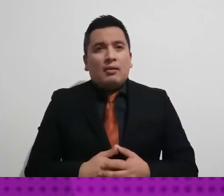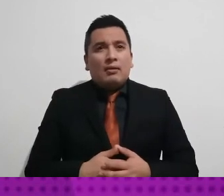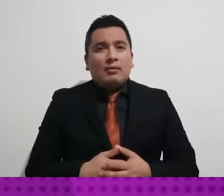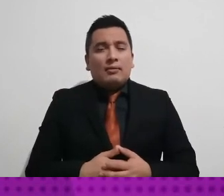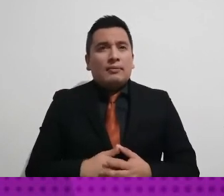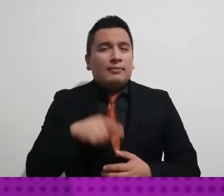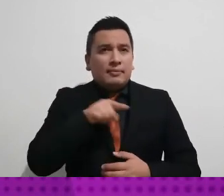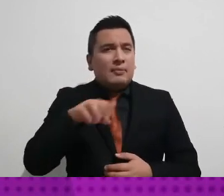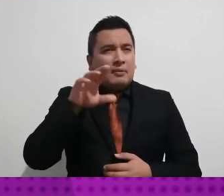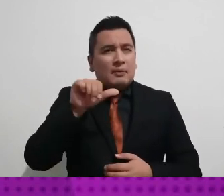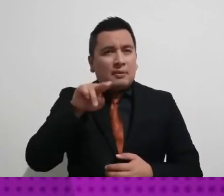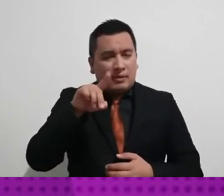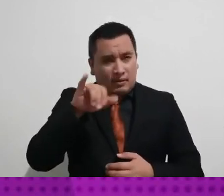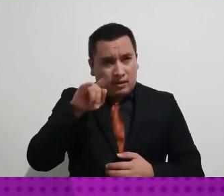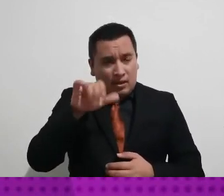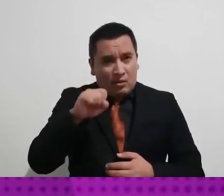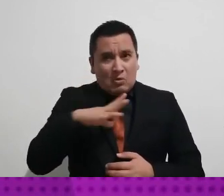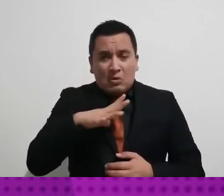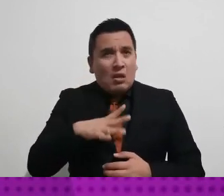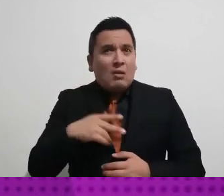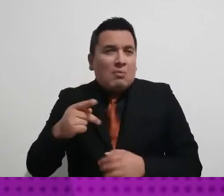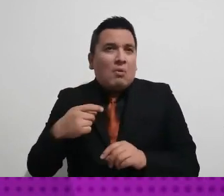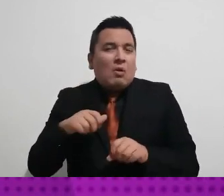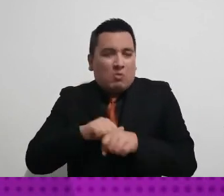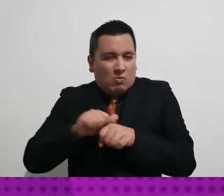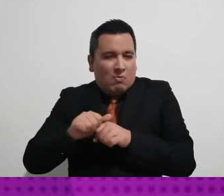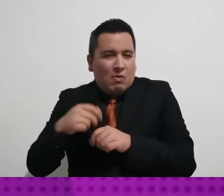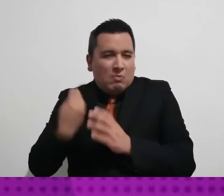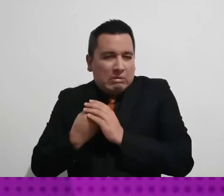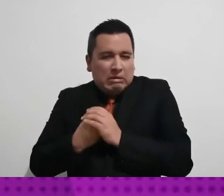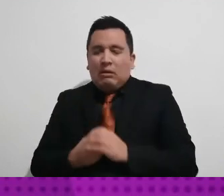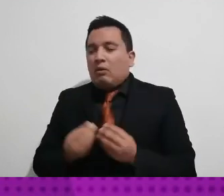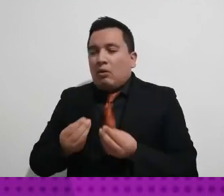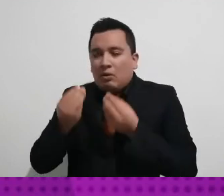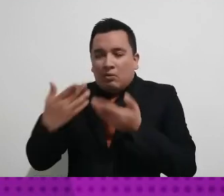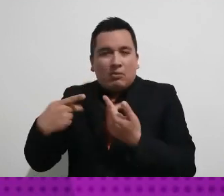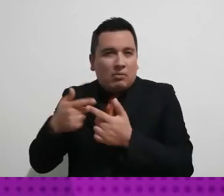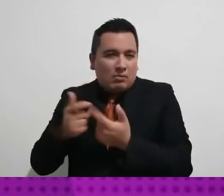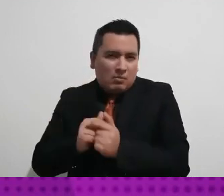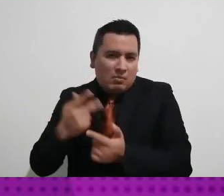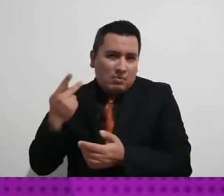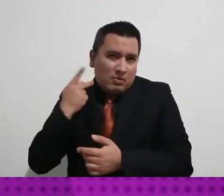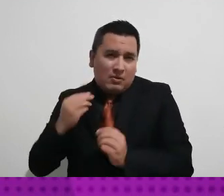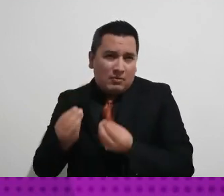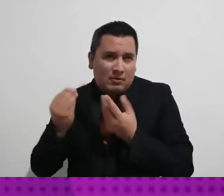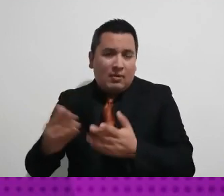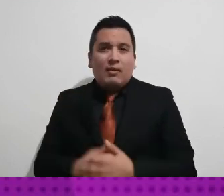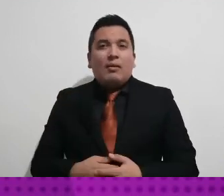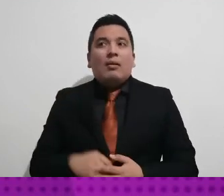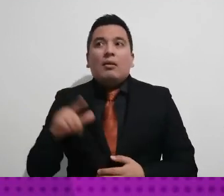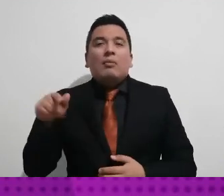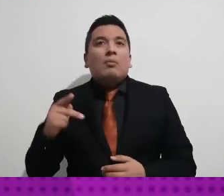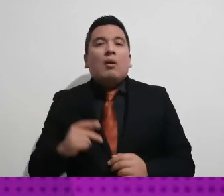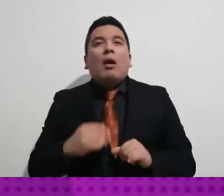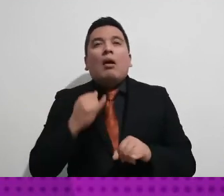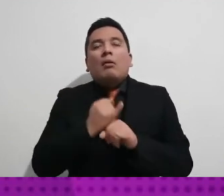que las y los candidatos, bueno, tenían una clave y una contraseña que se les proporcionaba a su propio partido político